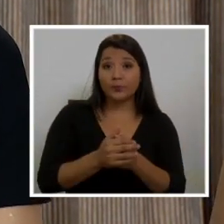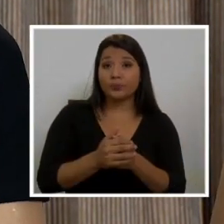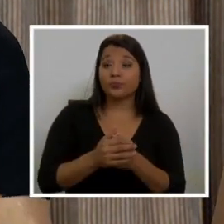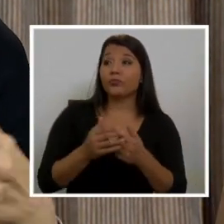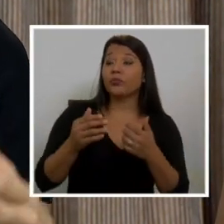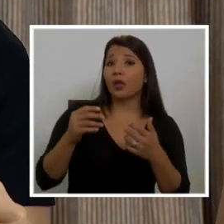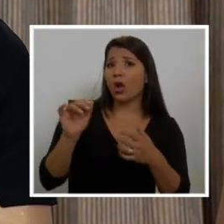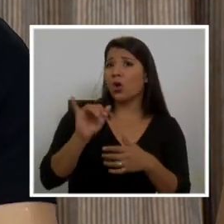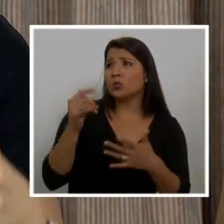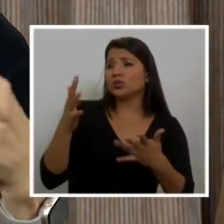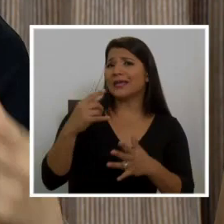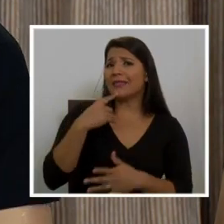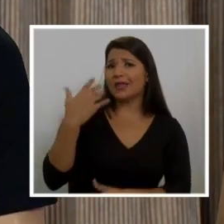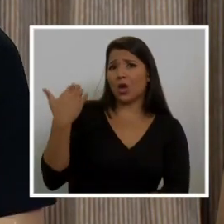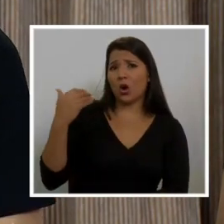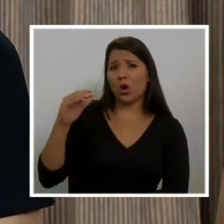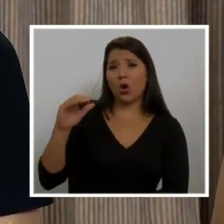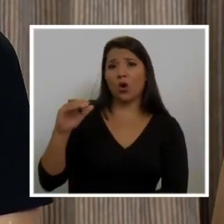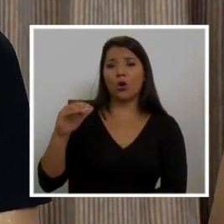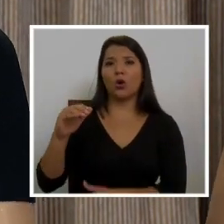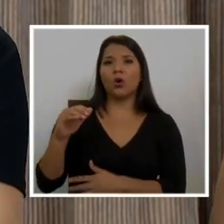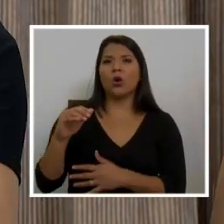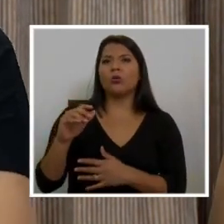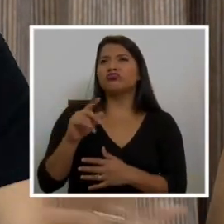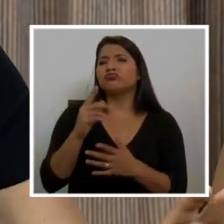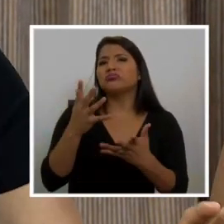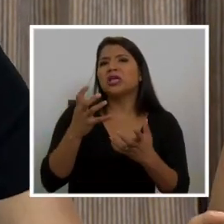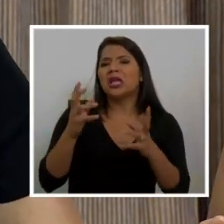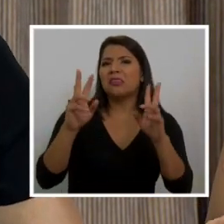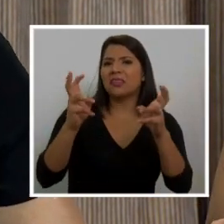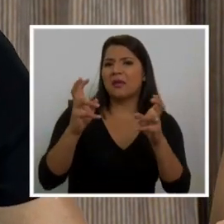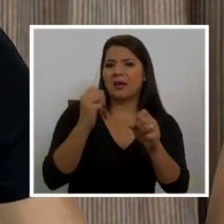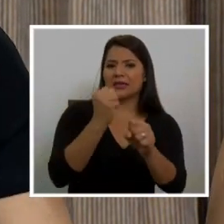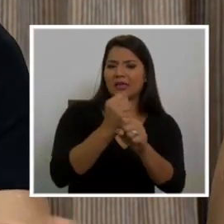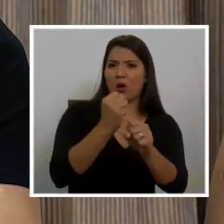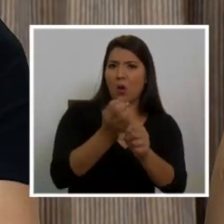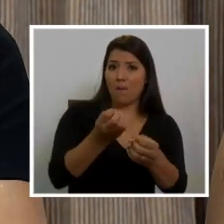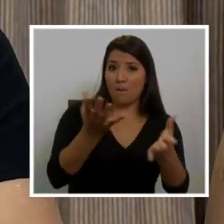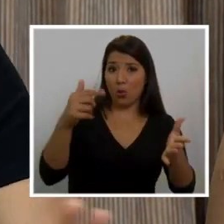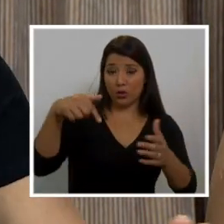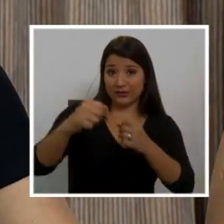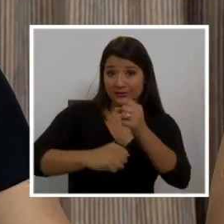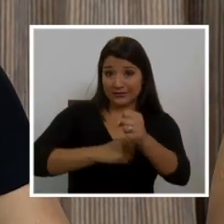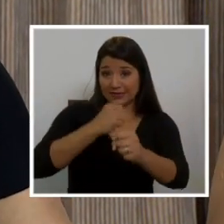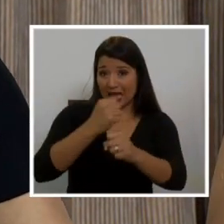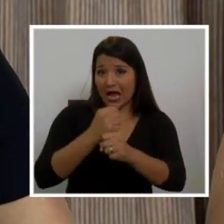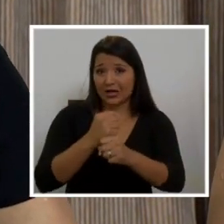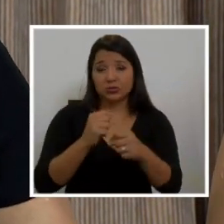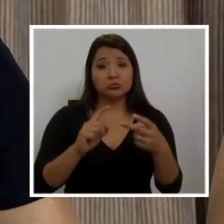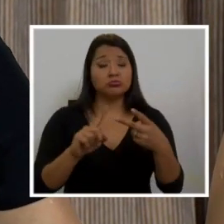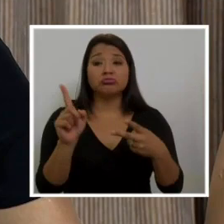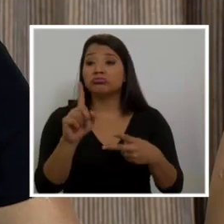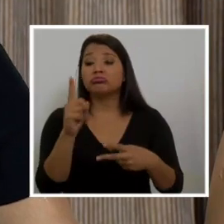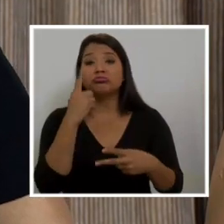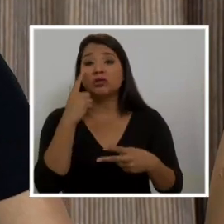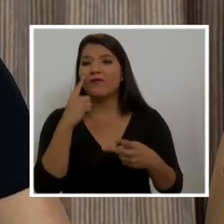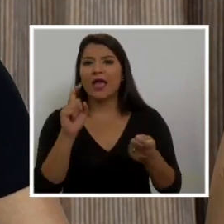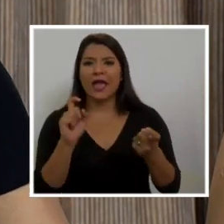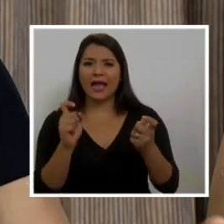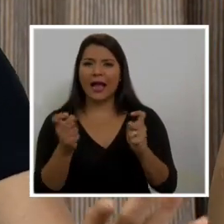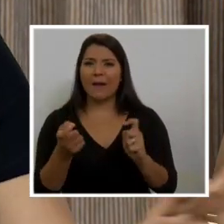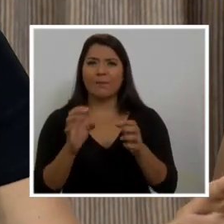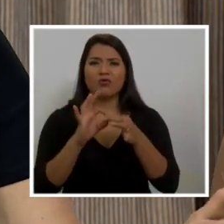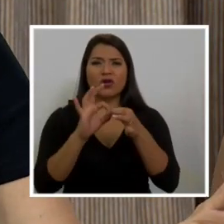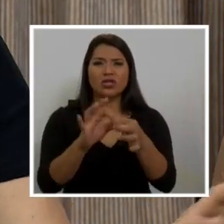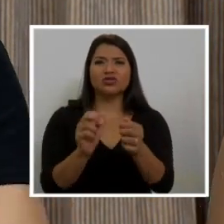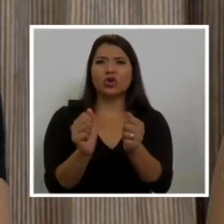Carolina Hidalgo, los que realmente interesan, que es el sector público este año. No se ven reformas que tengan que ver